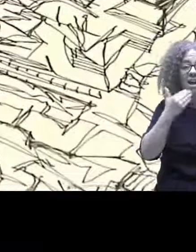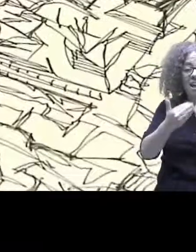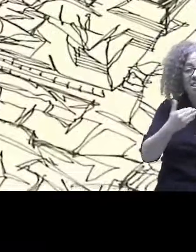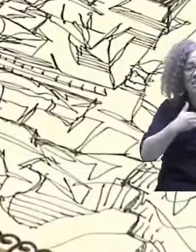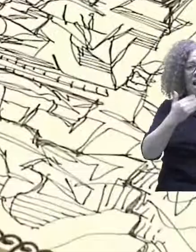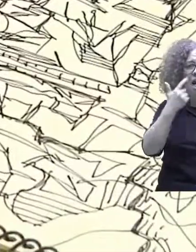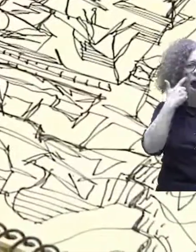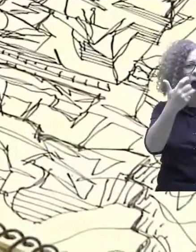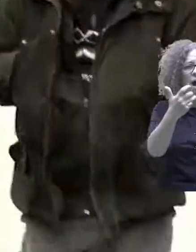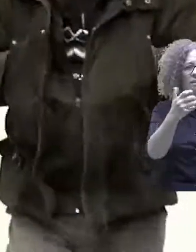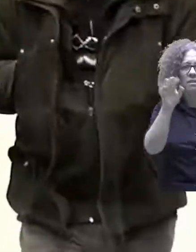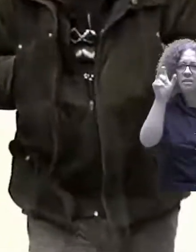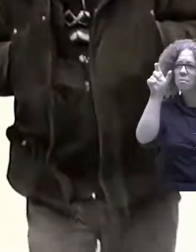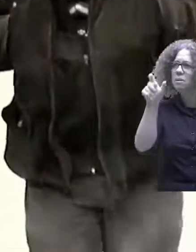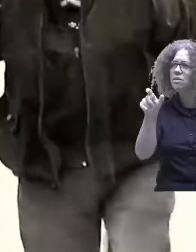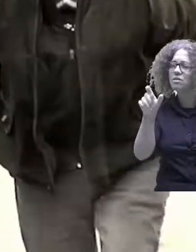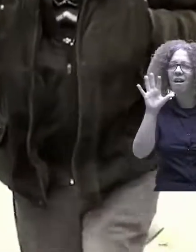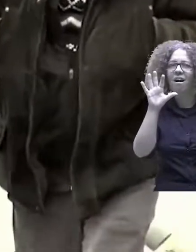obra.